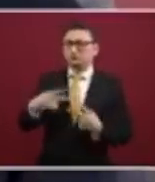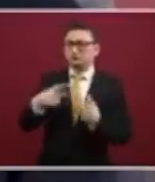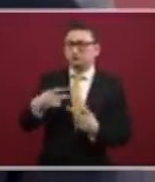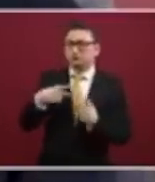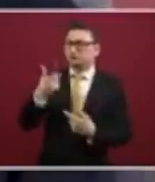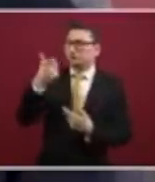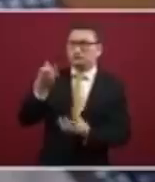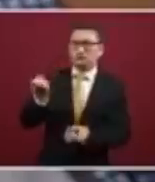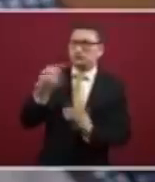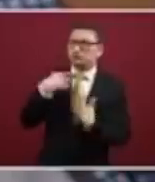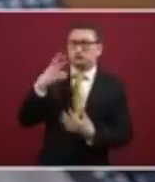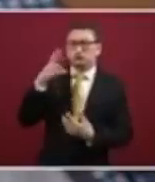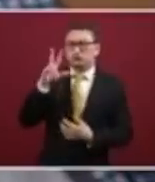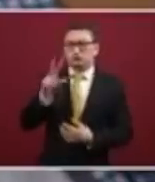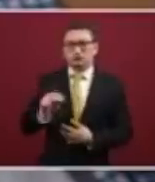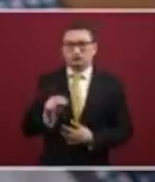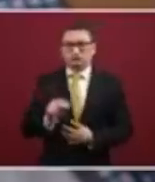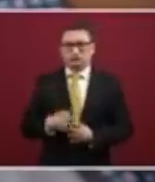el dinero.